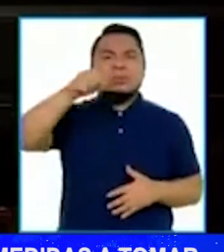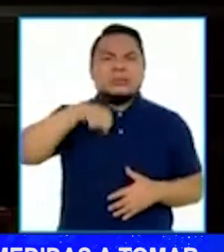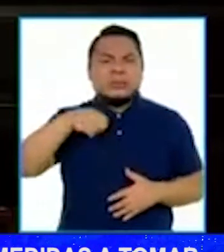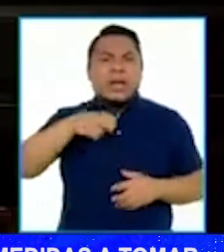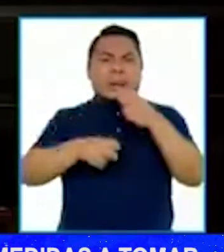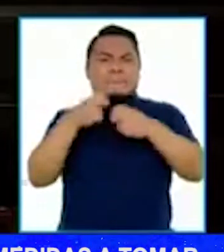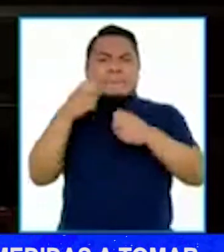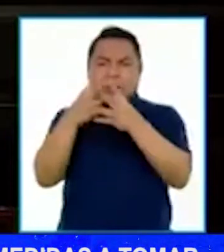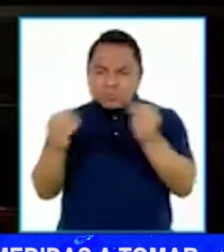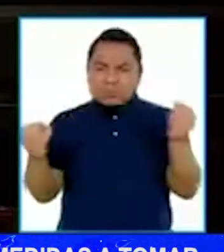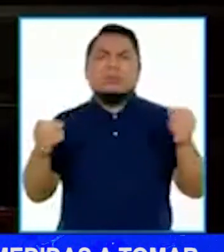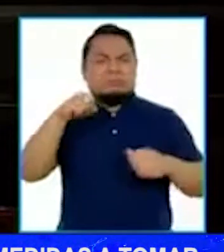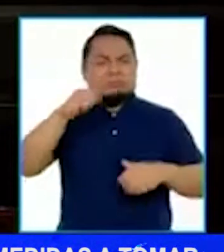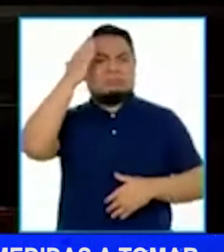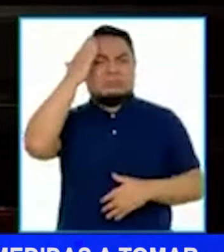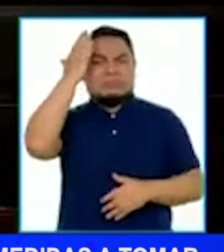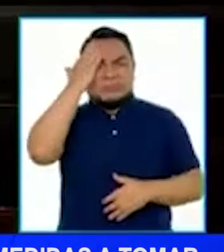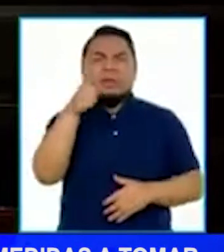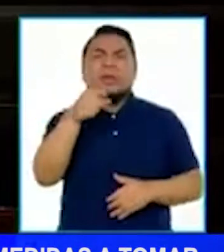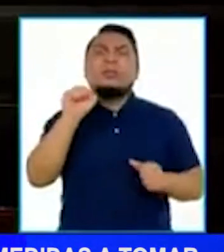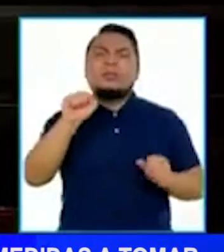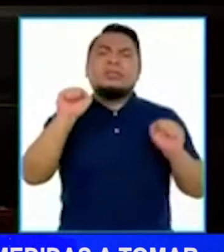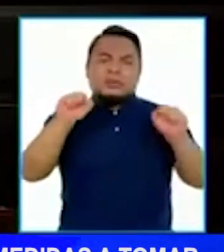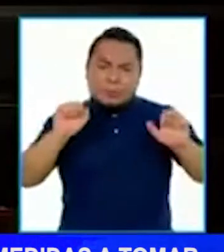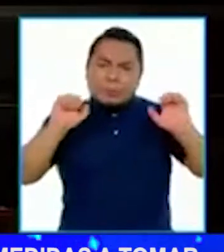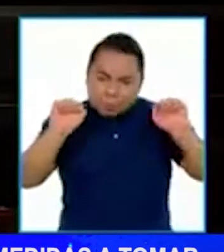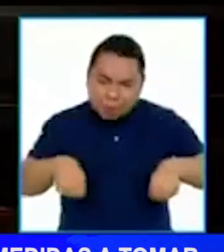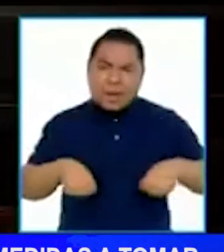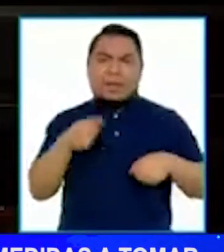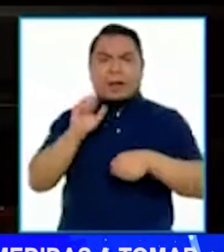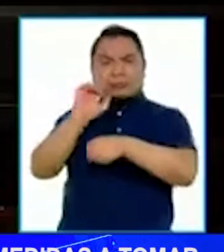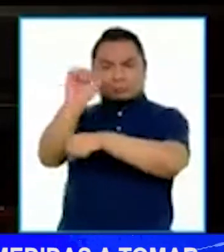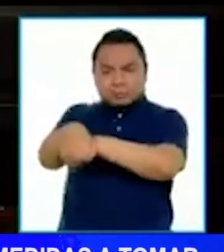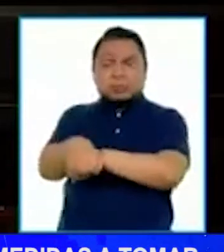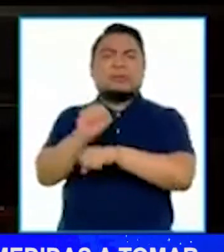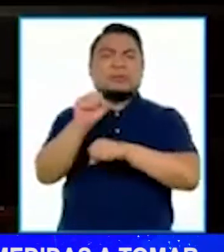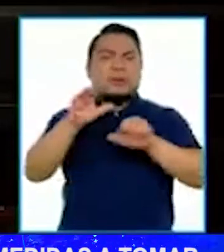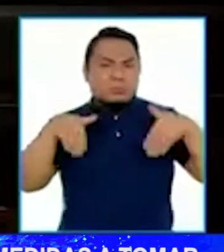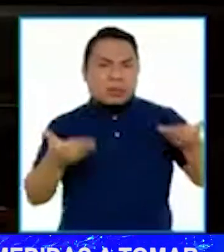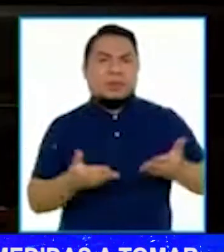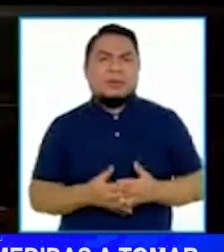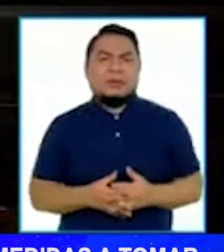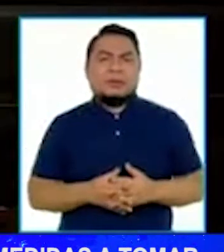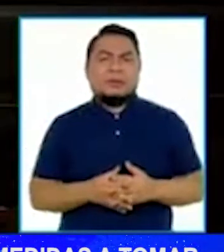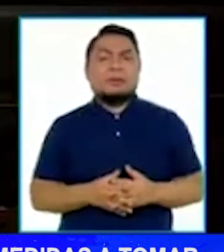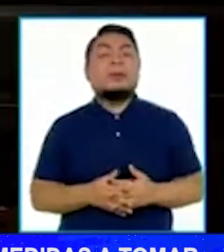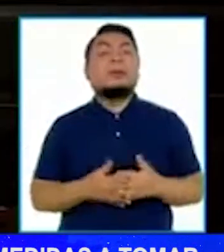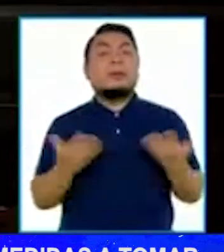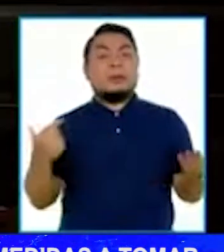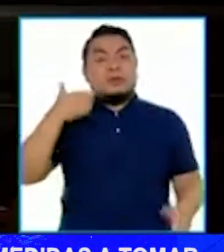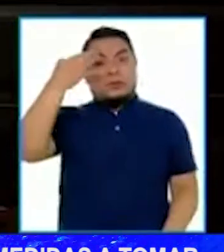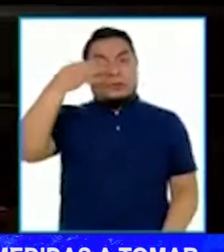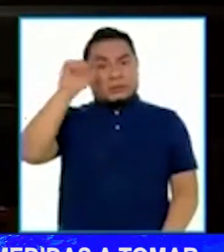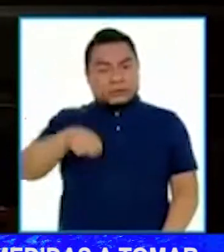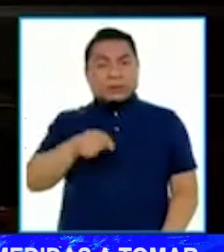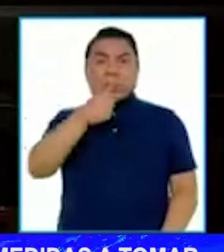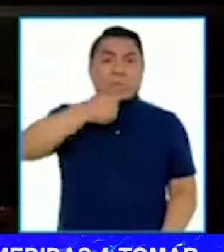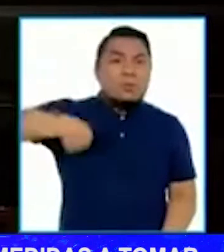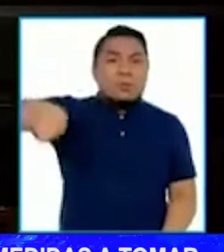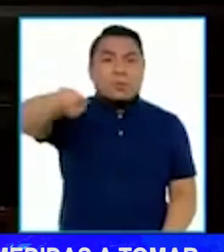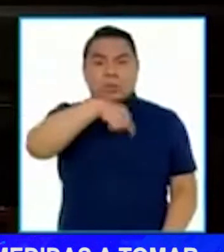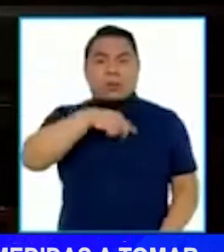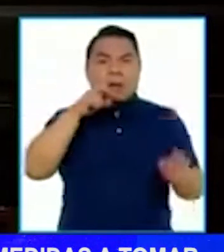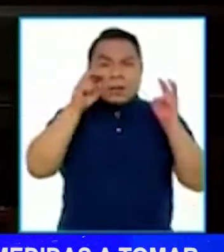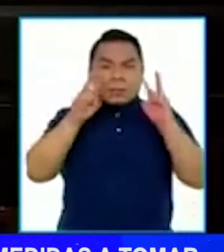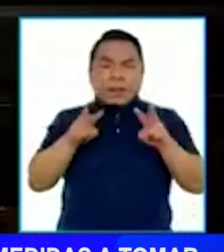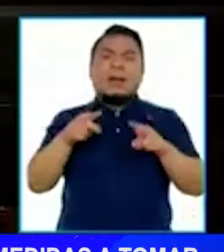Saldremos de esta crisis. Sabemos que es posible hacerlo y que lo haremos. Estoy seguro de que